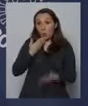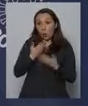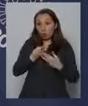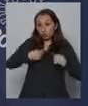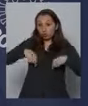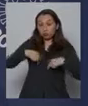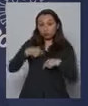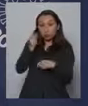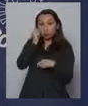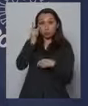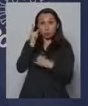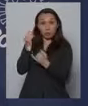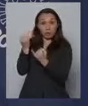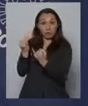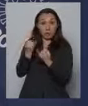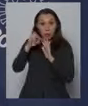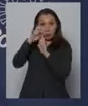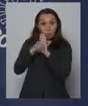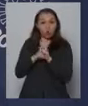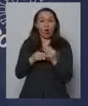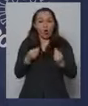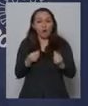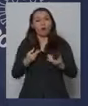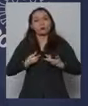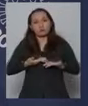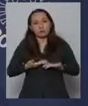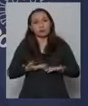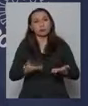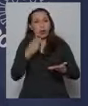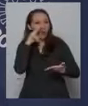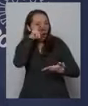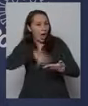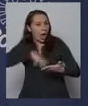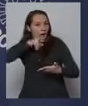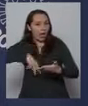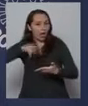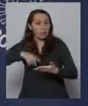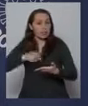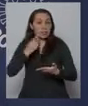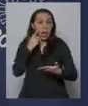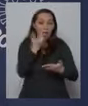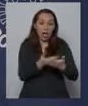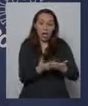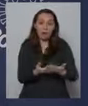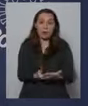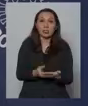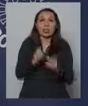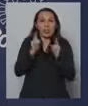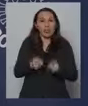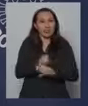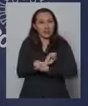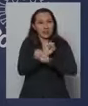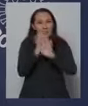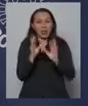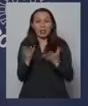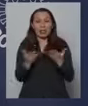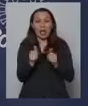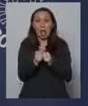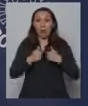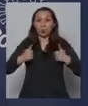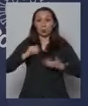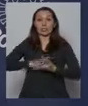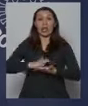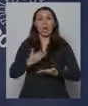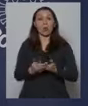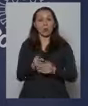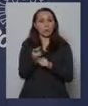tengamos conocimiento de estos protocolos, obviamente vamos a revisarlos y en lo que tiene que quedar claro es que la autoridad